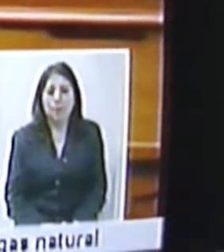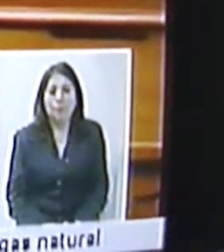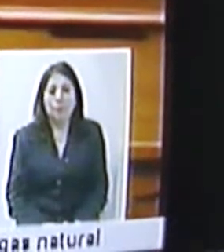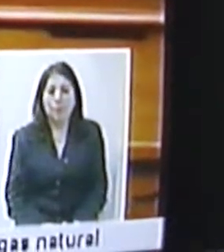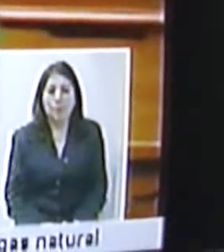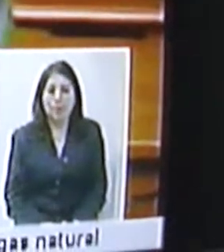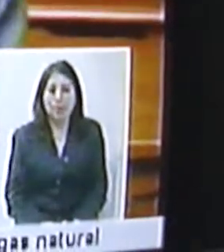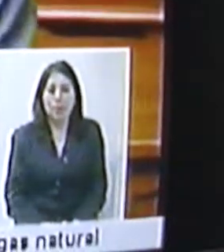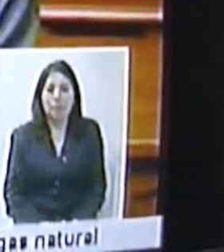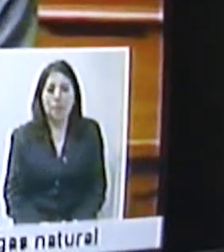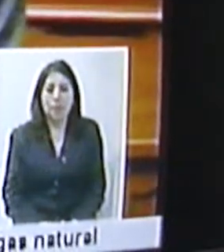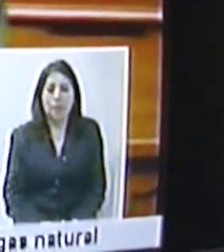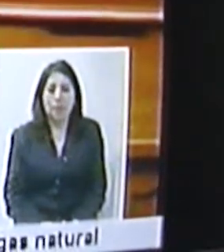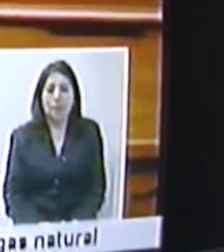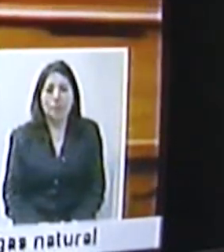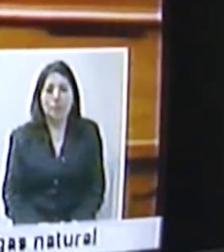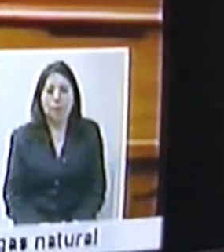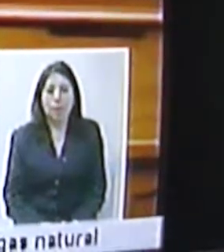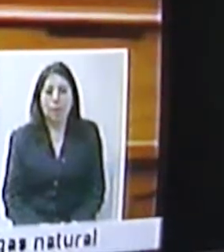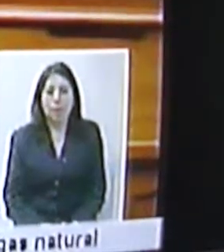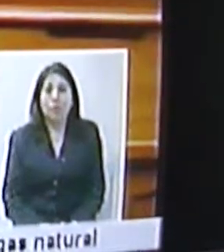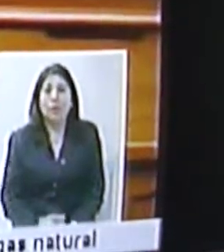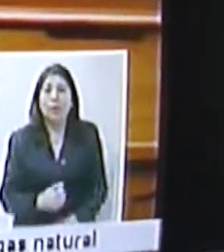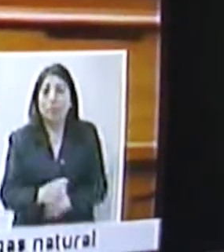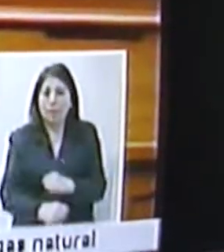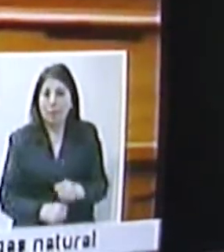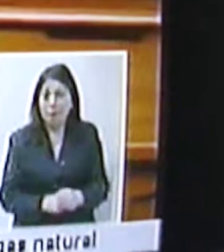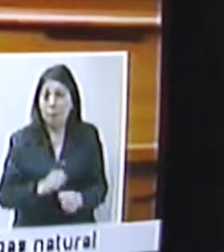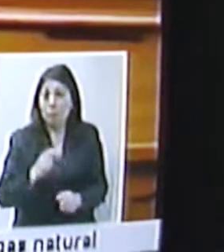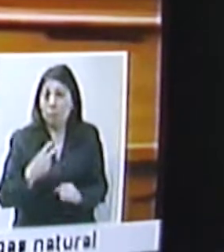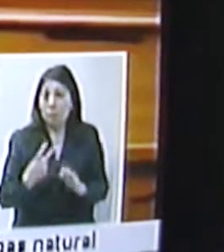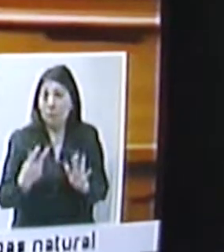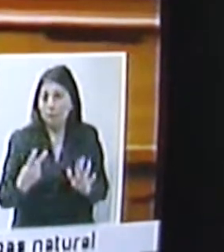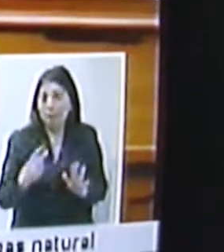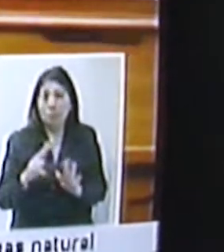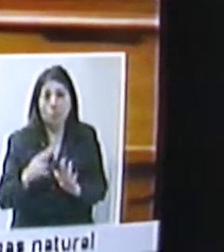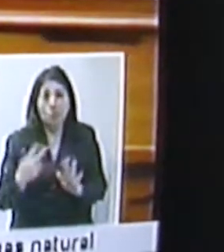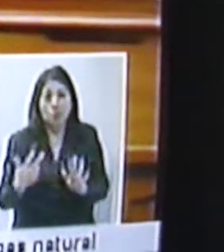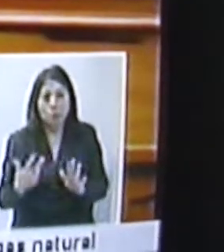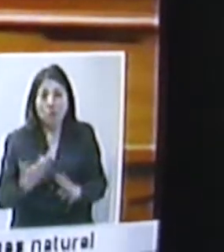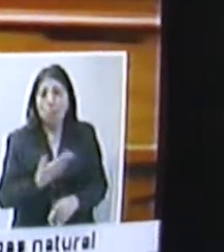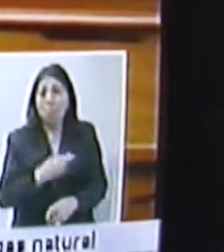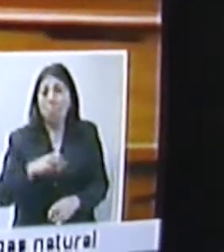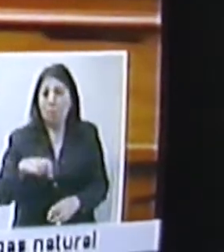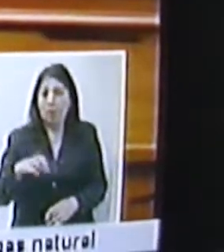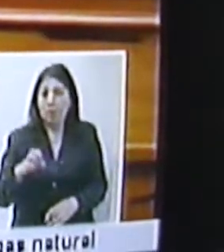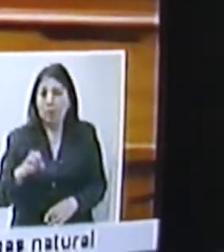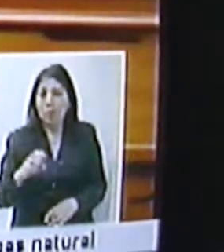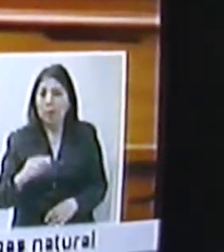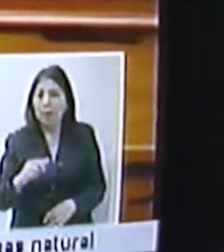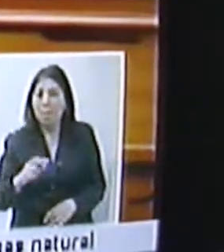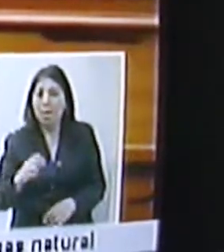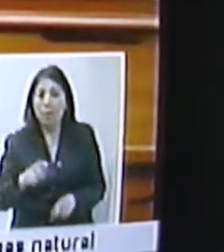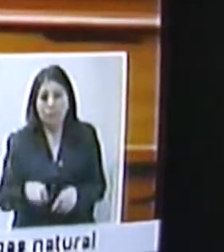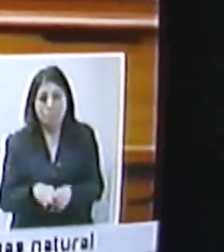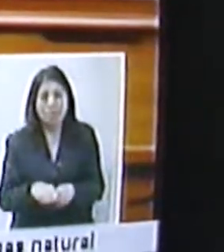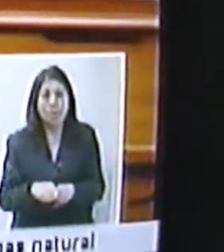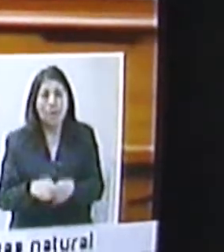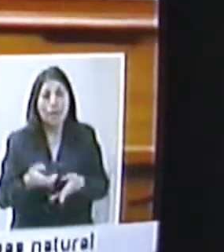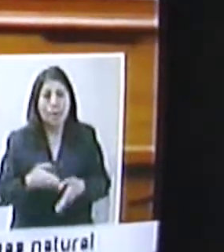Recuerdan que en los años 2007-2008 el exministro Pedro Sánchez Gamarra, cusqueño